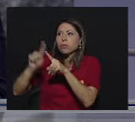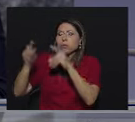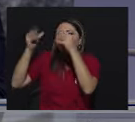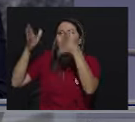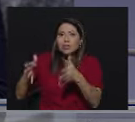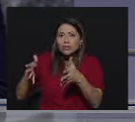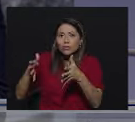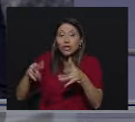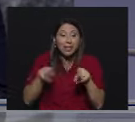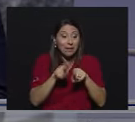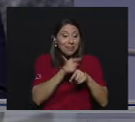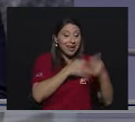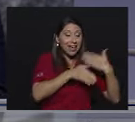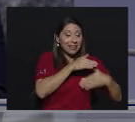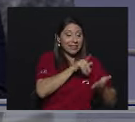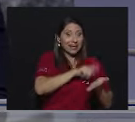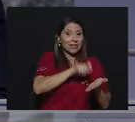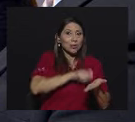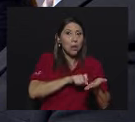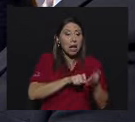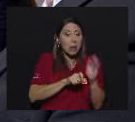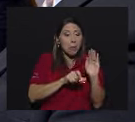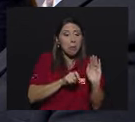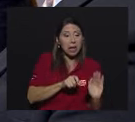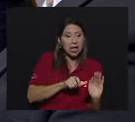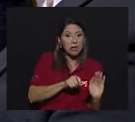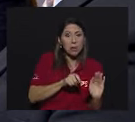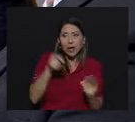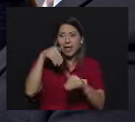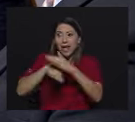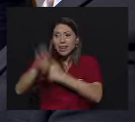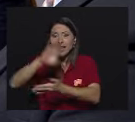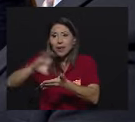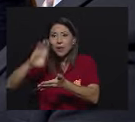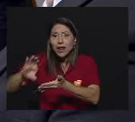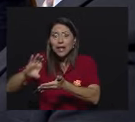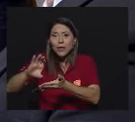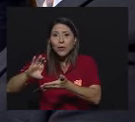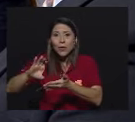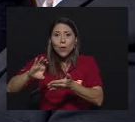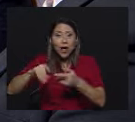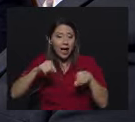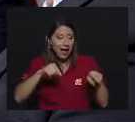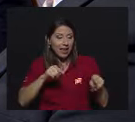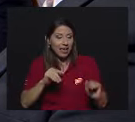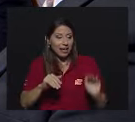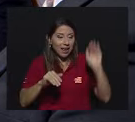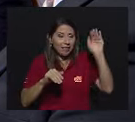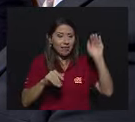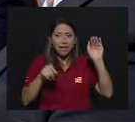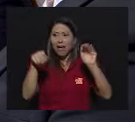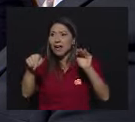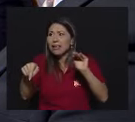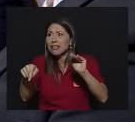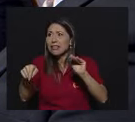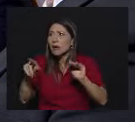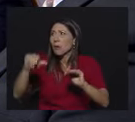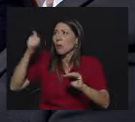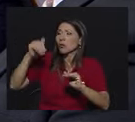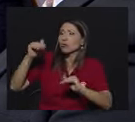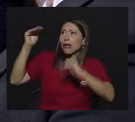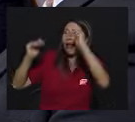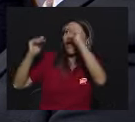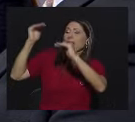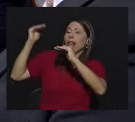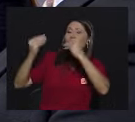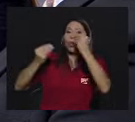al más pequeño, el enfrentar la violencia. Creo que no hemos resuelto el tema Tan es así que con el cambio en el programa